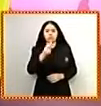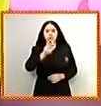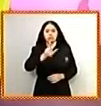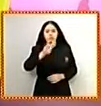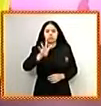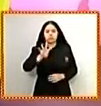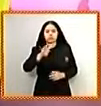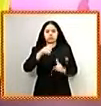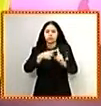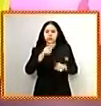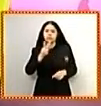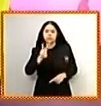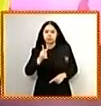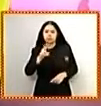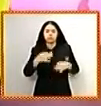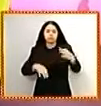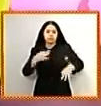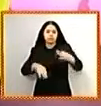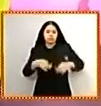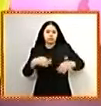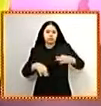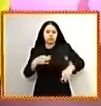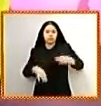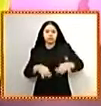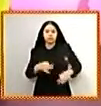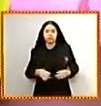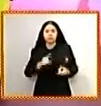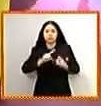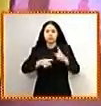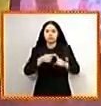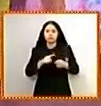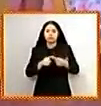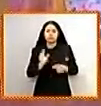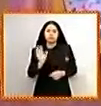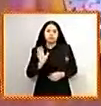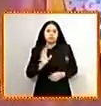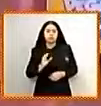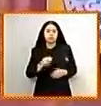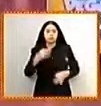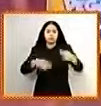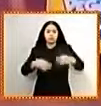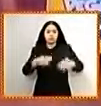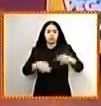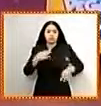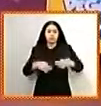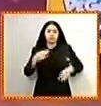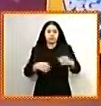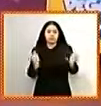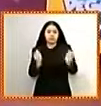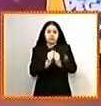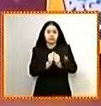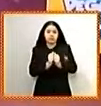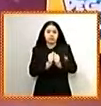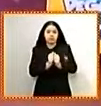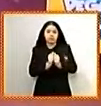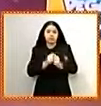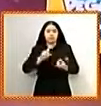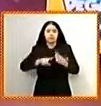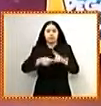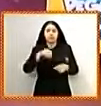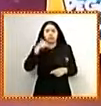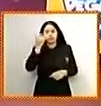34 más 2. Muchas felicidades. Bueno amigos, nos despedimos muy contentas de haberles acompañado. Amigos,